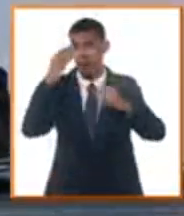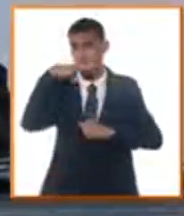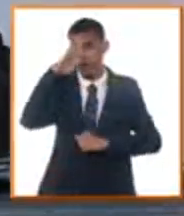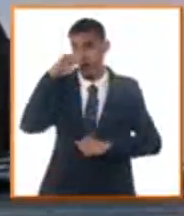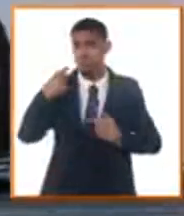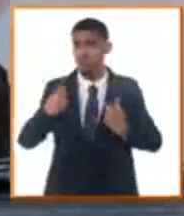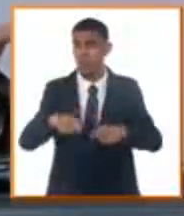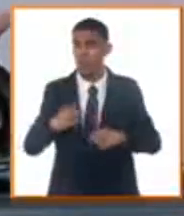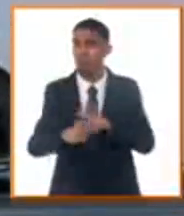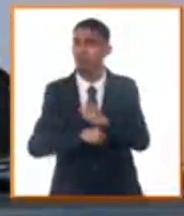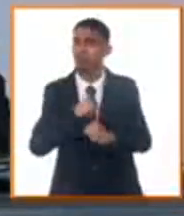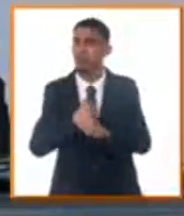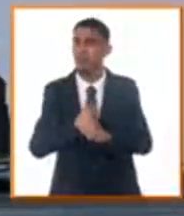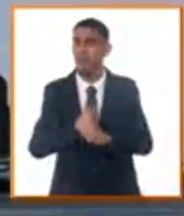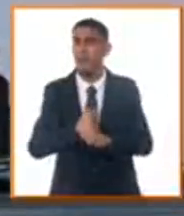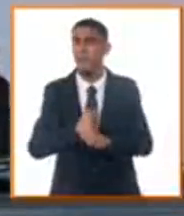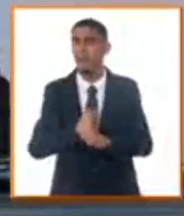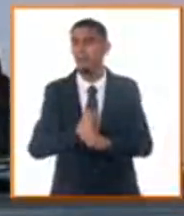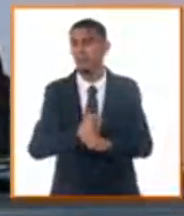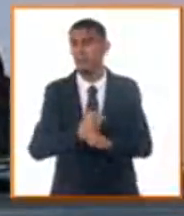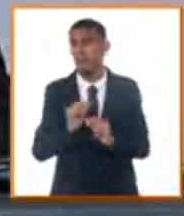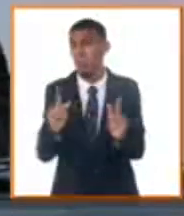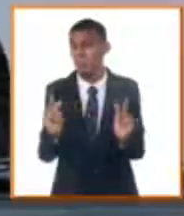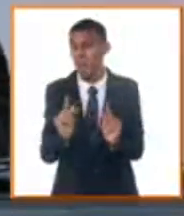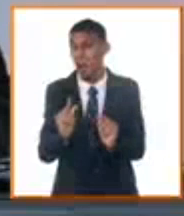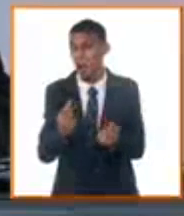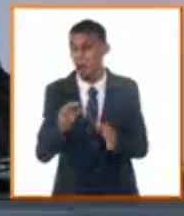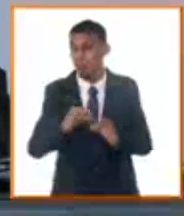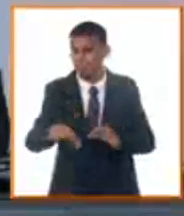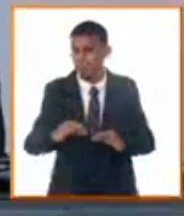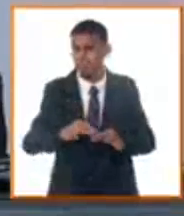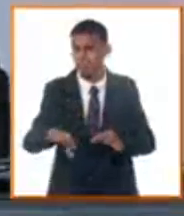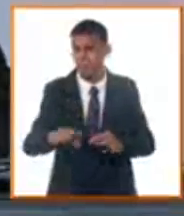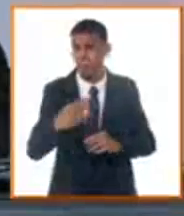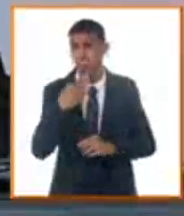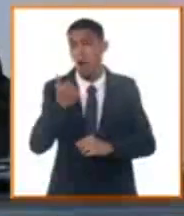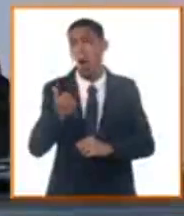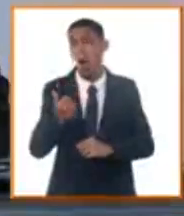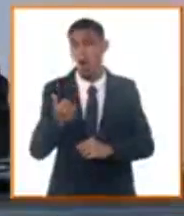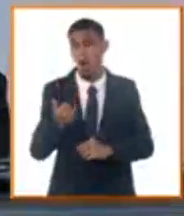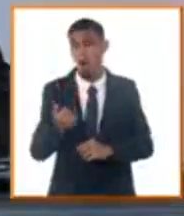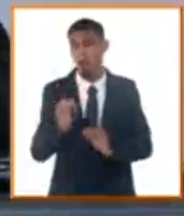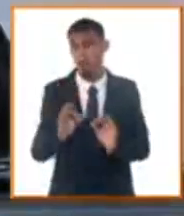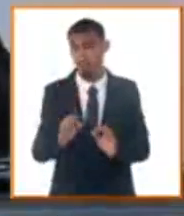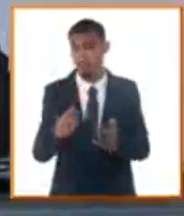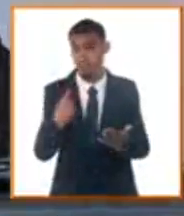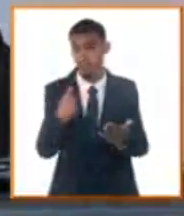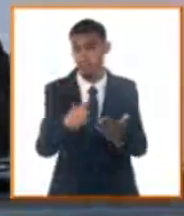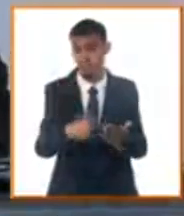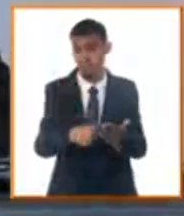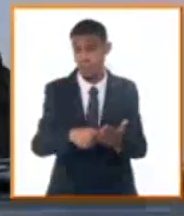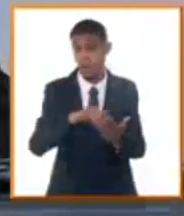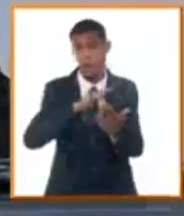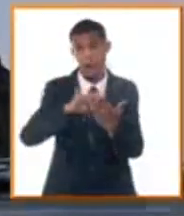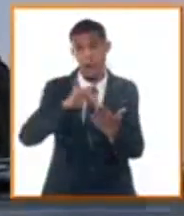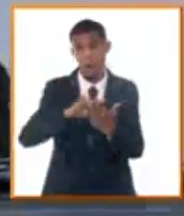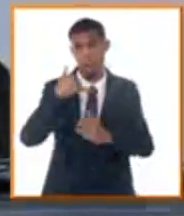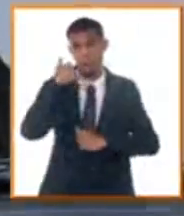debe utilizar menos billetes, debe buscar vías más efectivas de pagos electrónicos, el comercio es